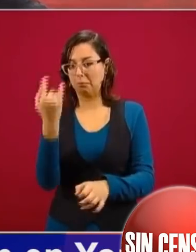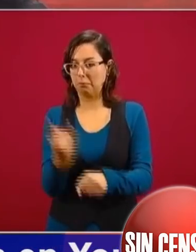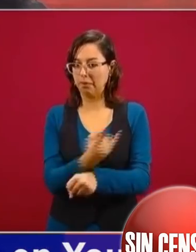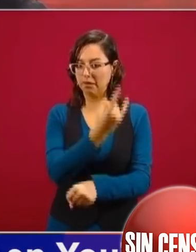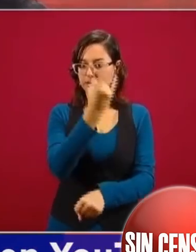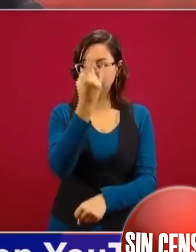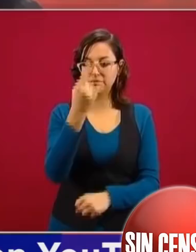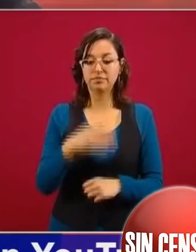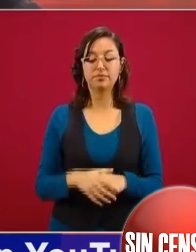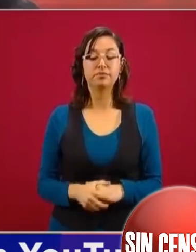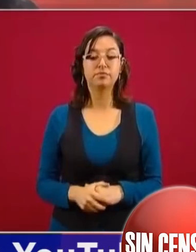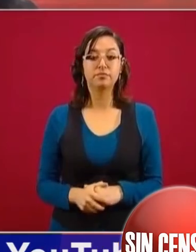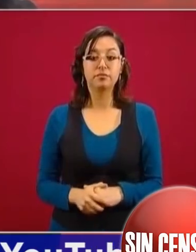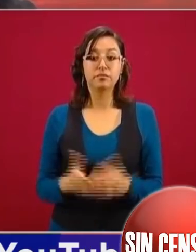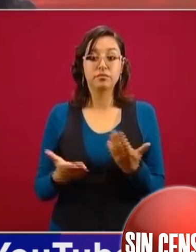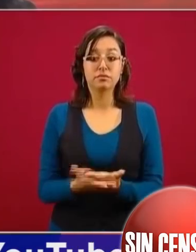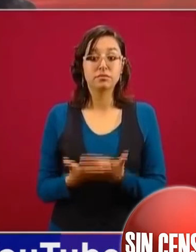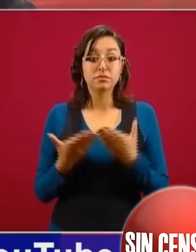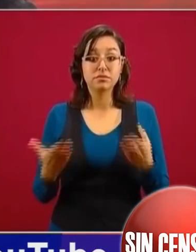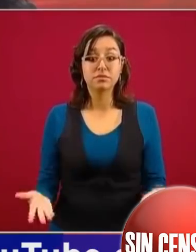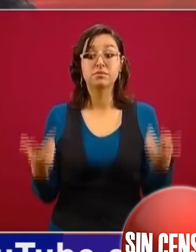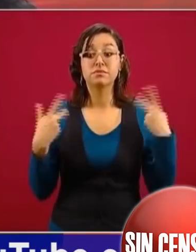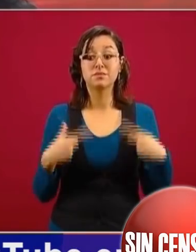La gente quiere